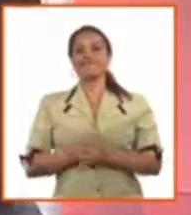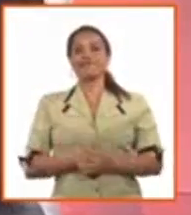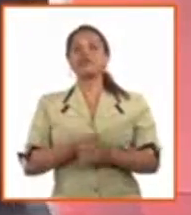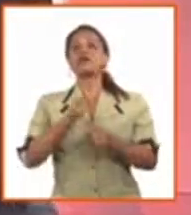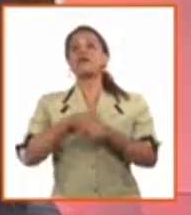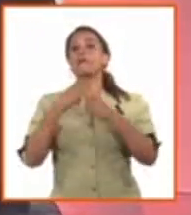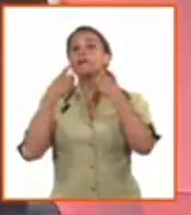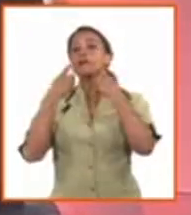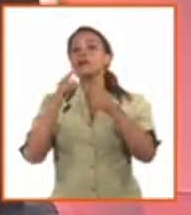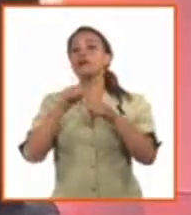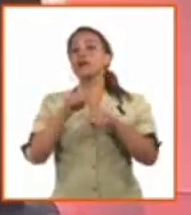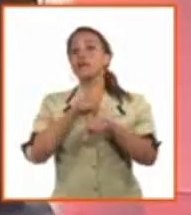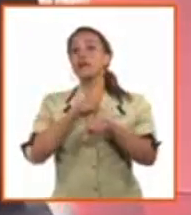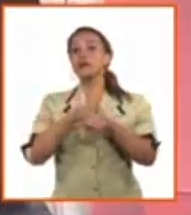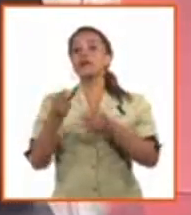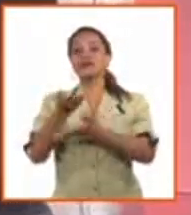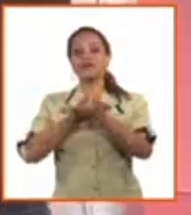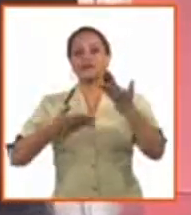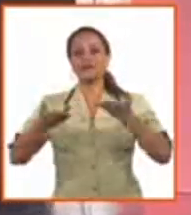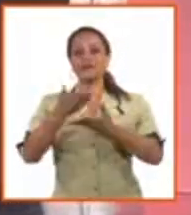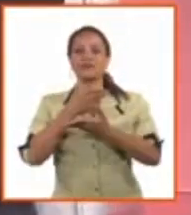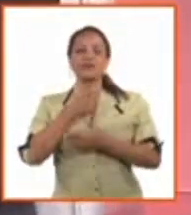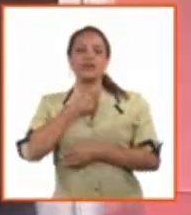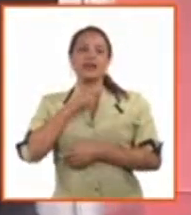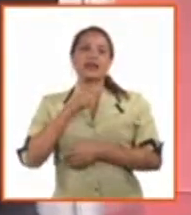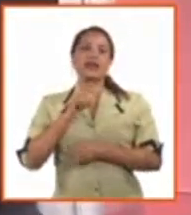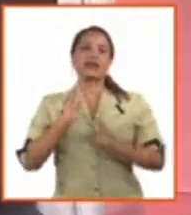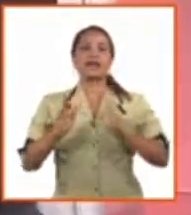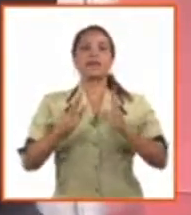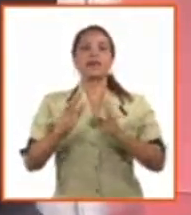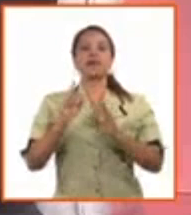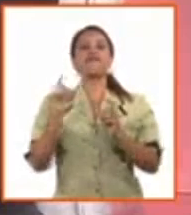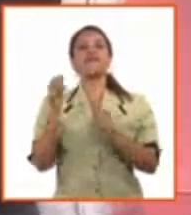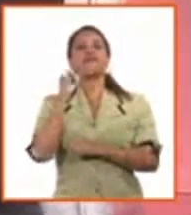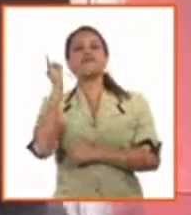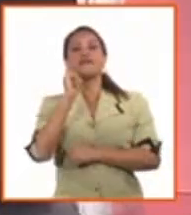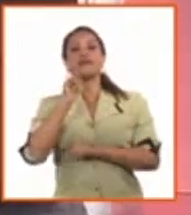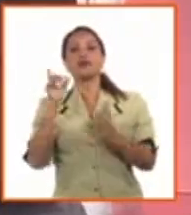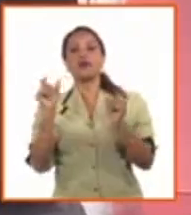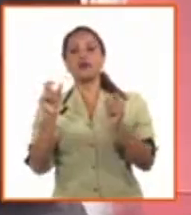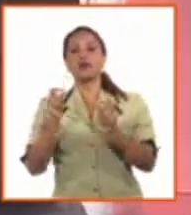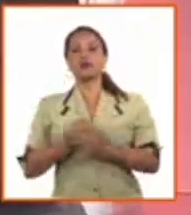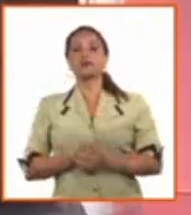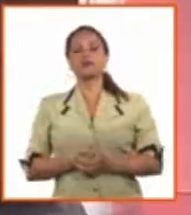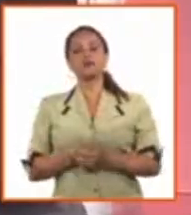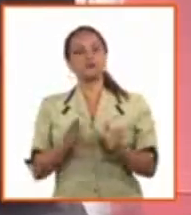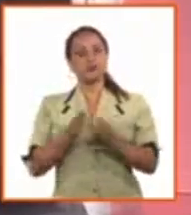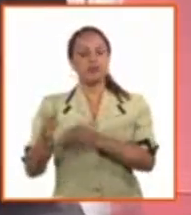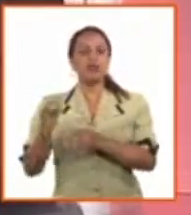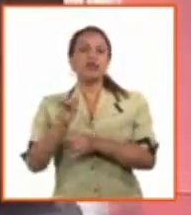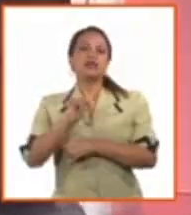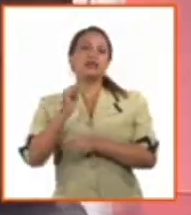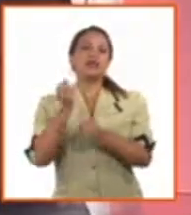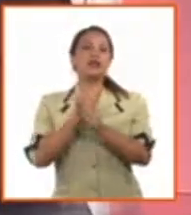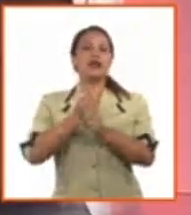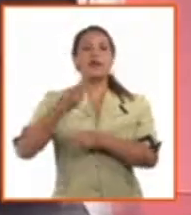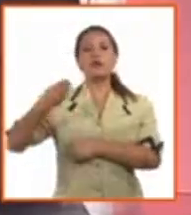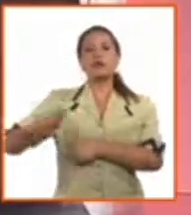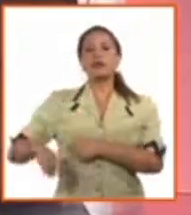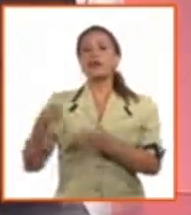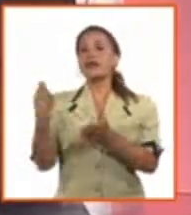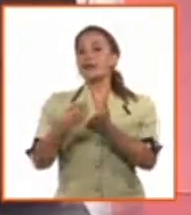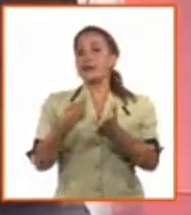de articular la colaboración y que analizar en el caso de materia de videojuego esto estos resultados también se trabajan mucho el tema los de